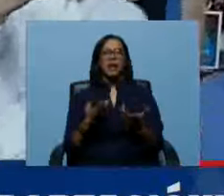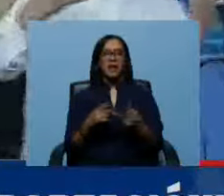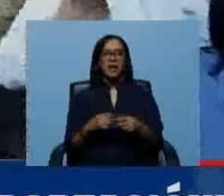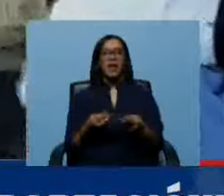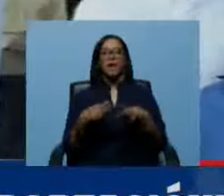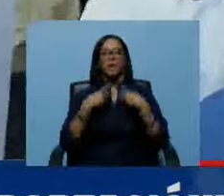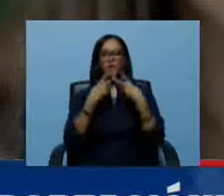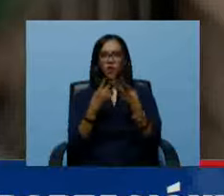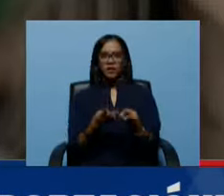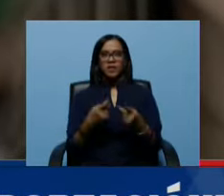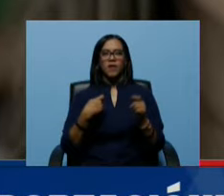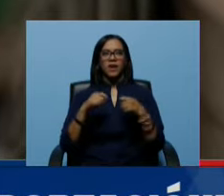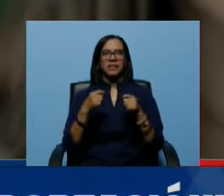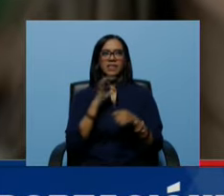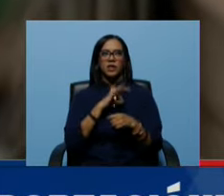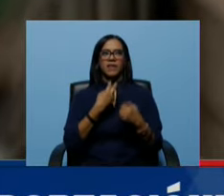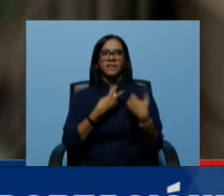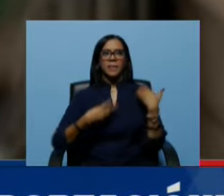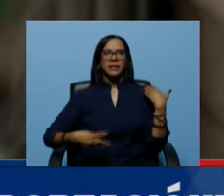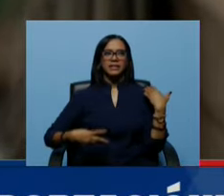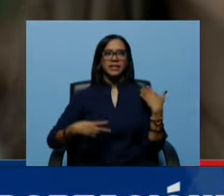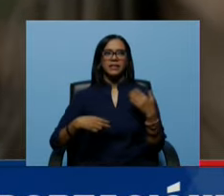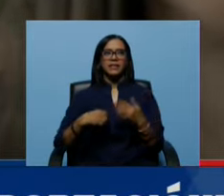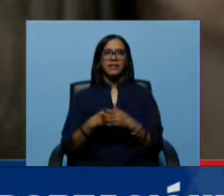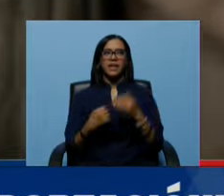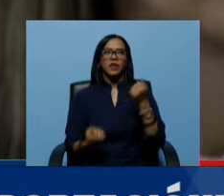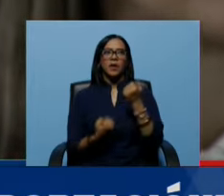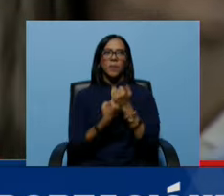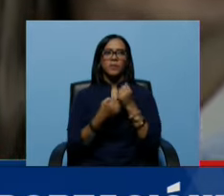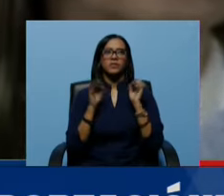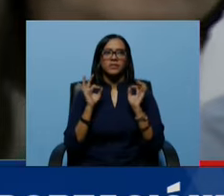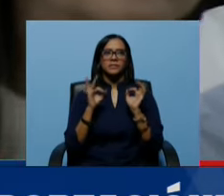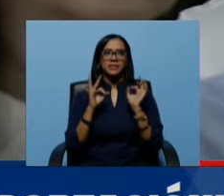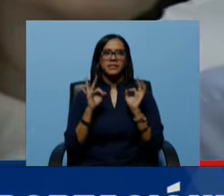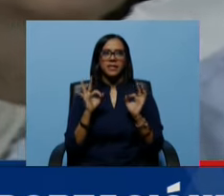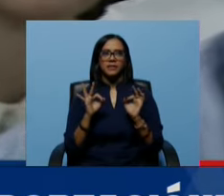La vocación exportadora, señora vicepresidenta, y darle un impulso especial